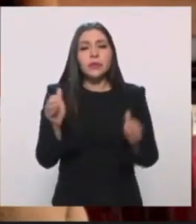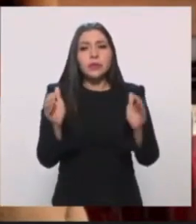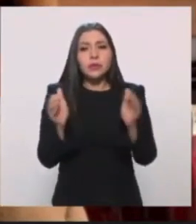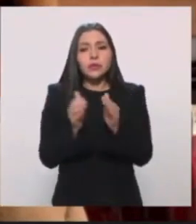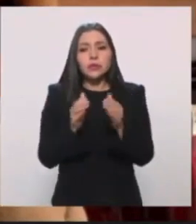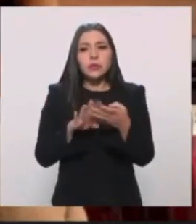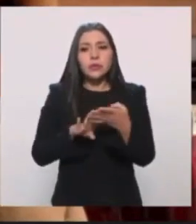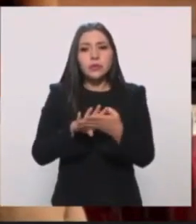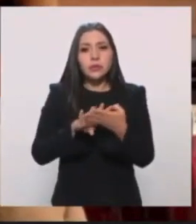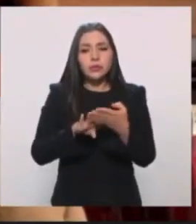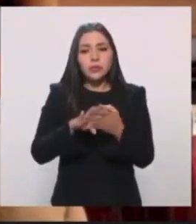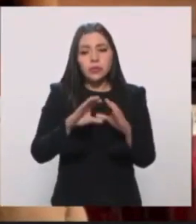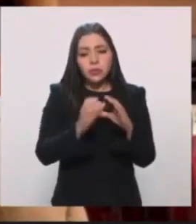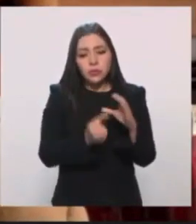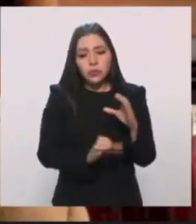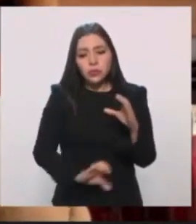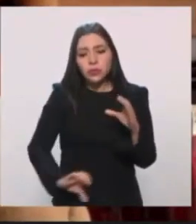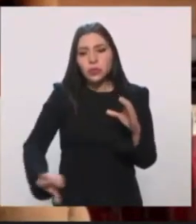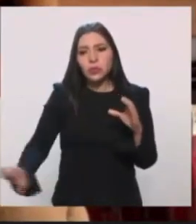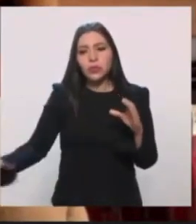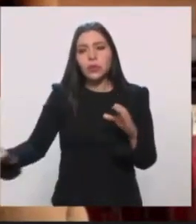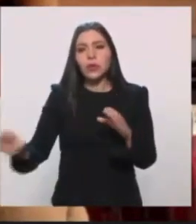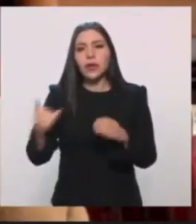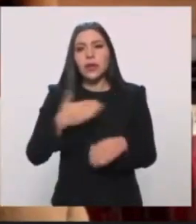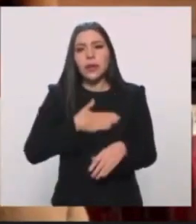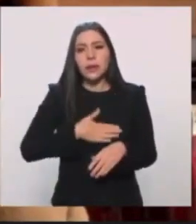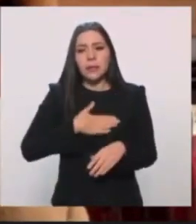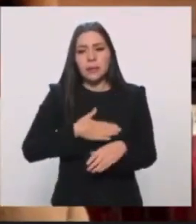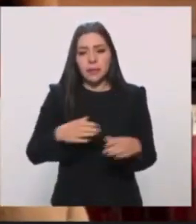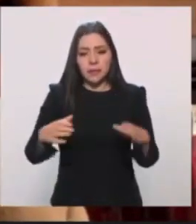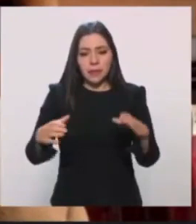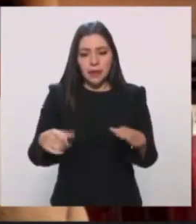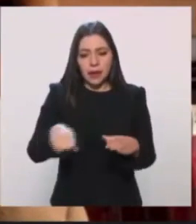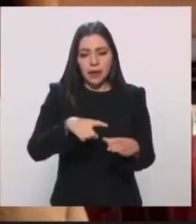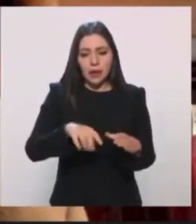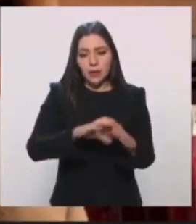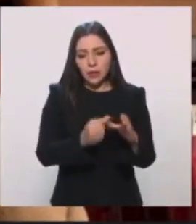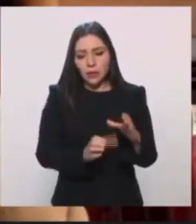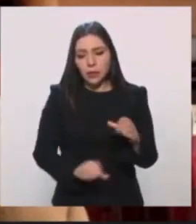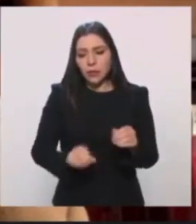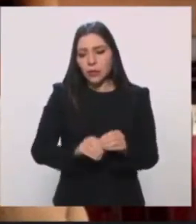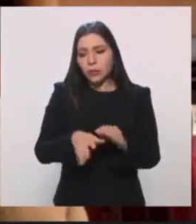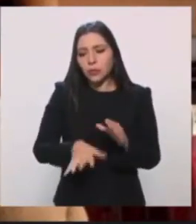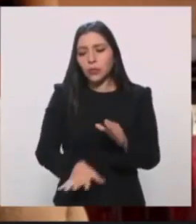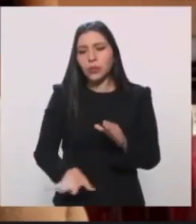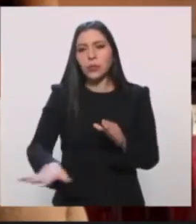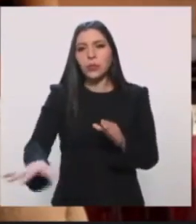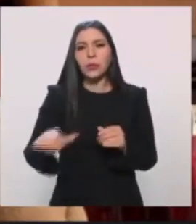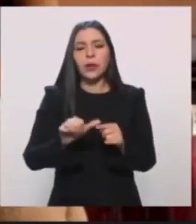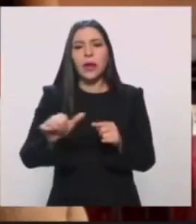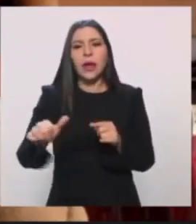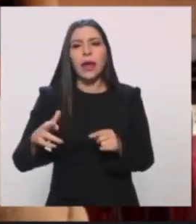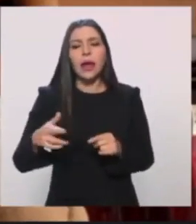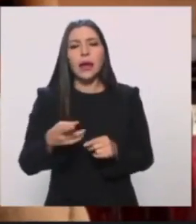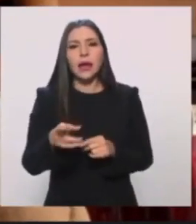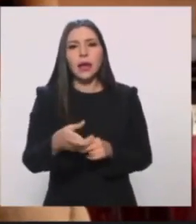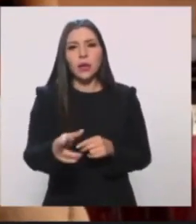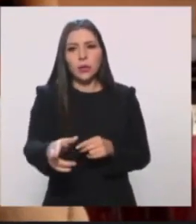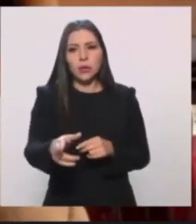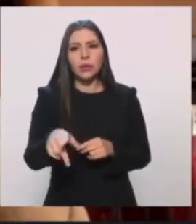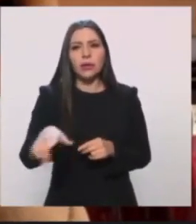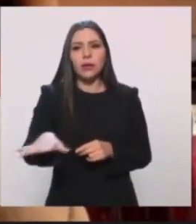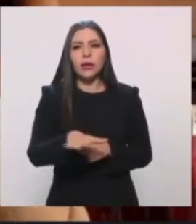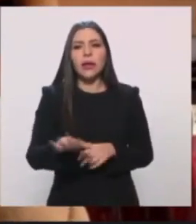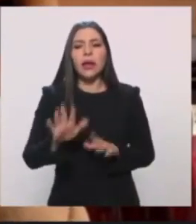unas pequeñas letrinas que terminaban desaguando en el río, pero pues que ya era un tratamiento de las